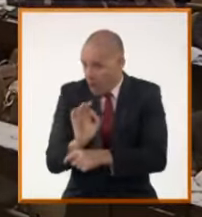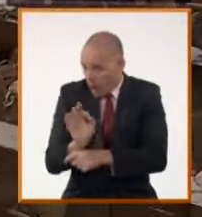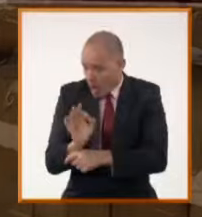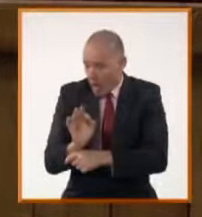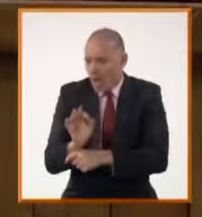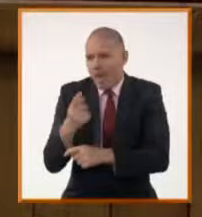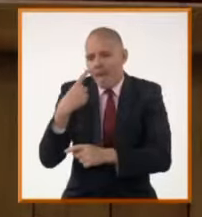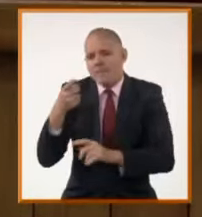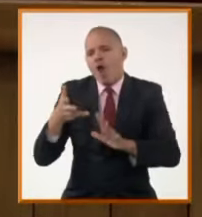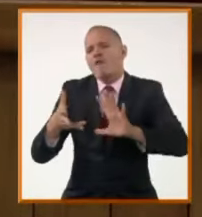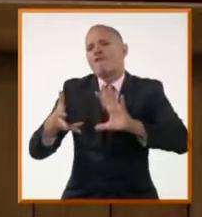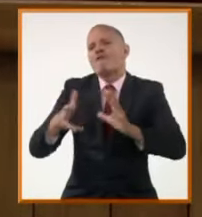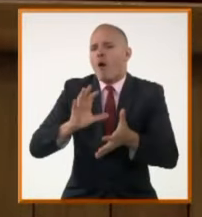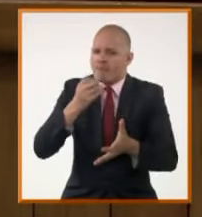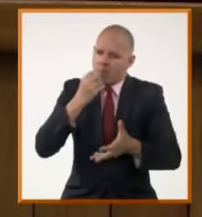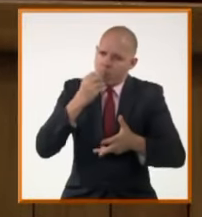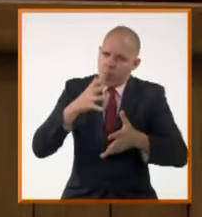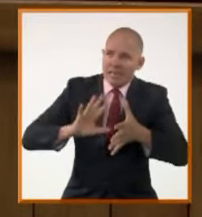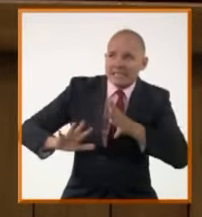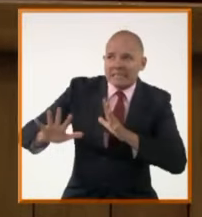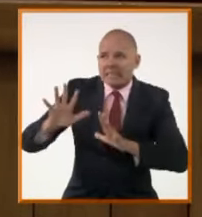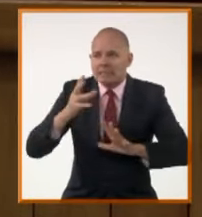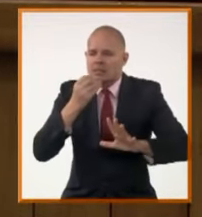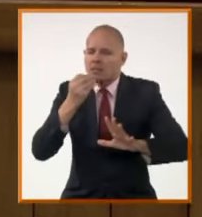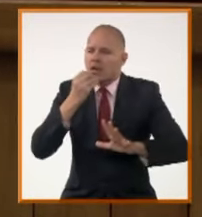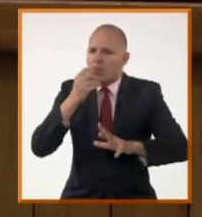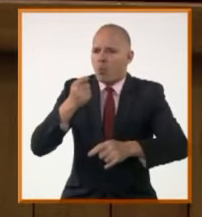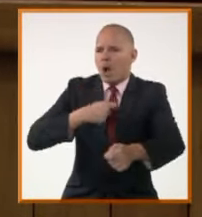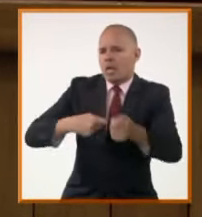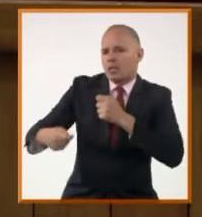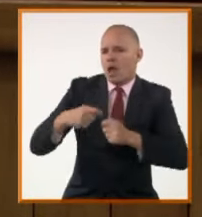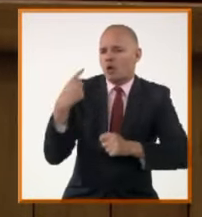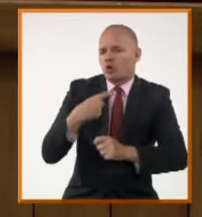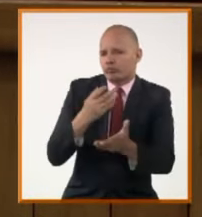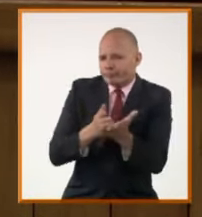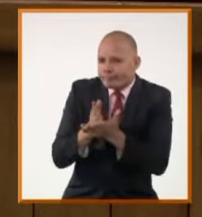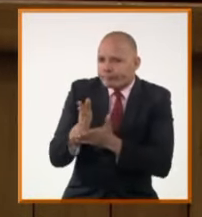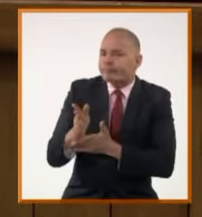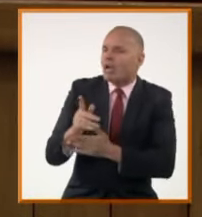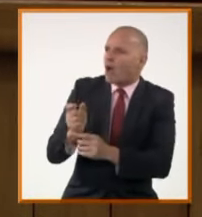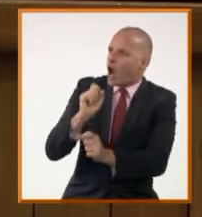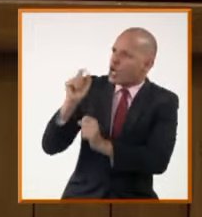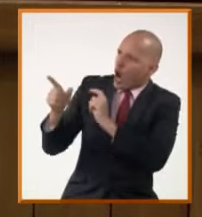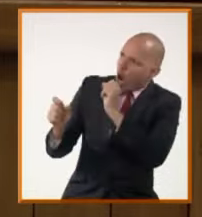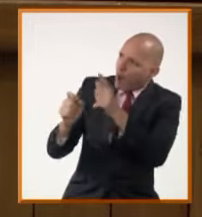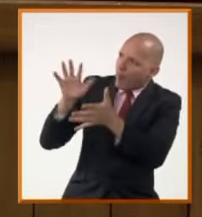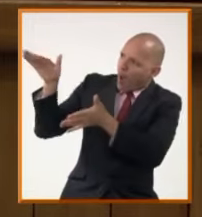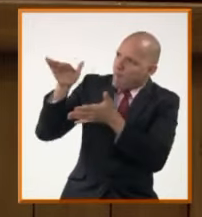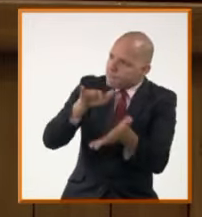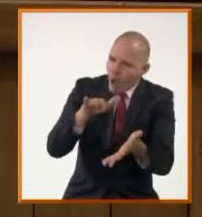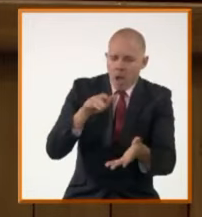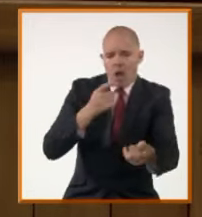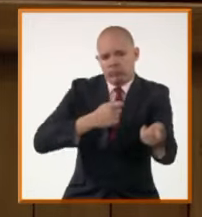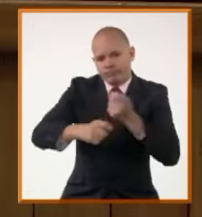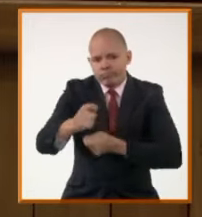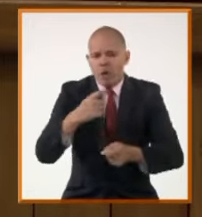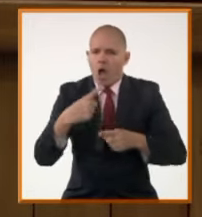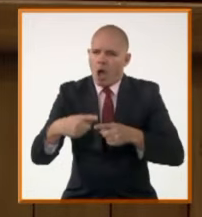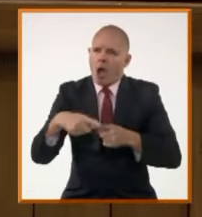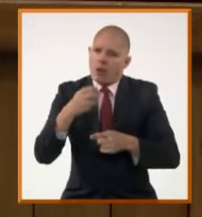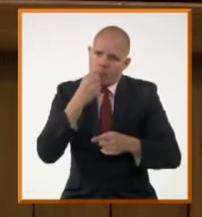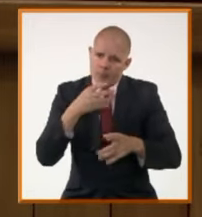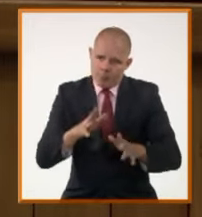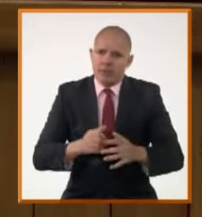negociaciones, la adquisición de mercancías y la materialización de nuevos negocios, priorizando a